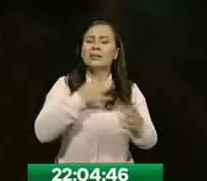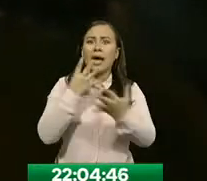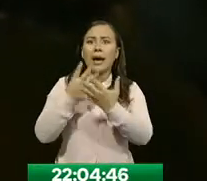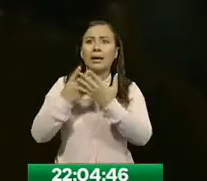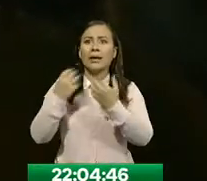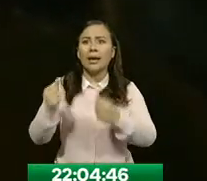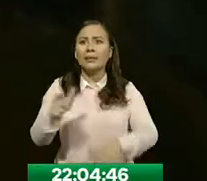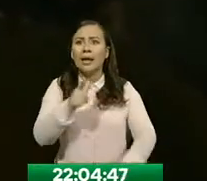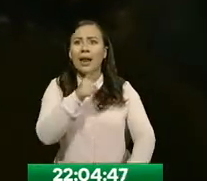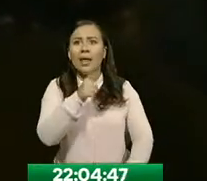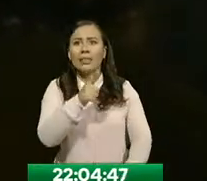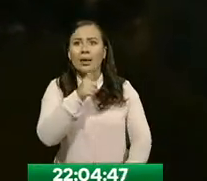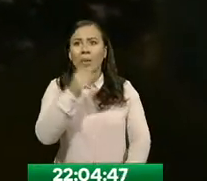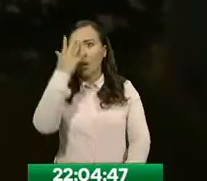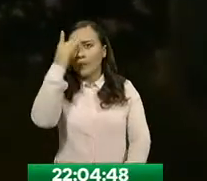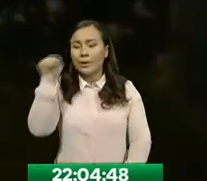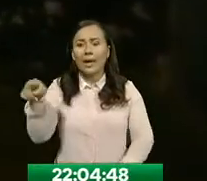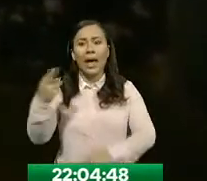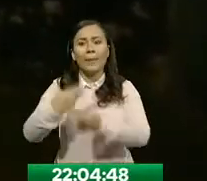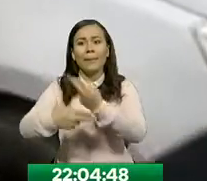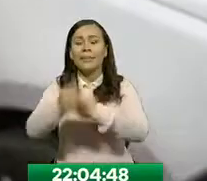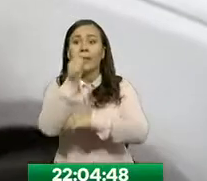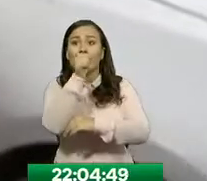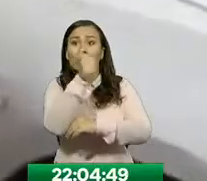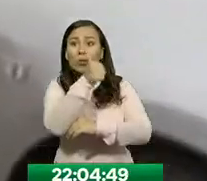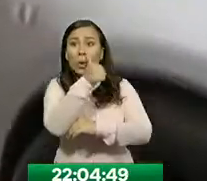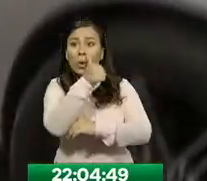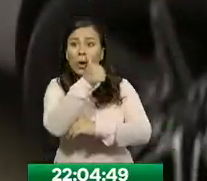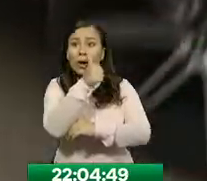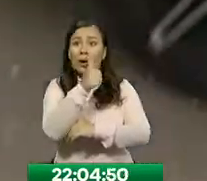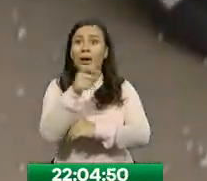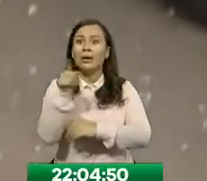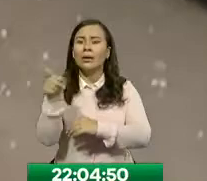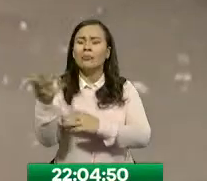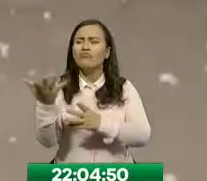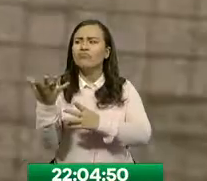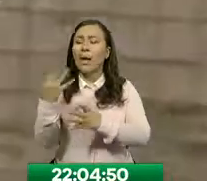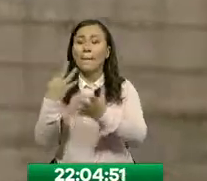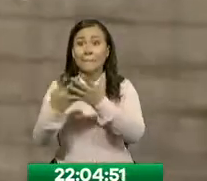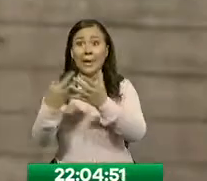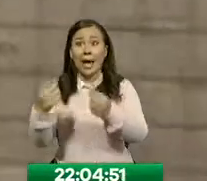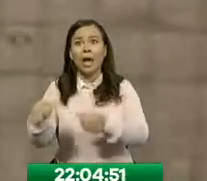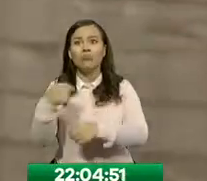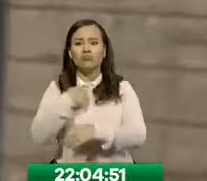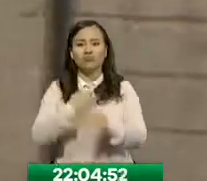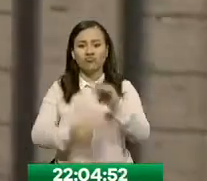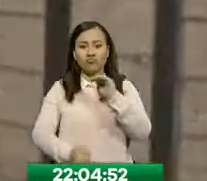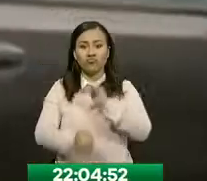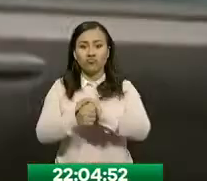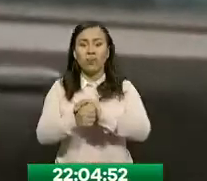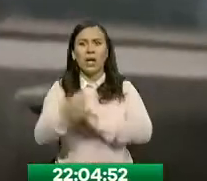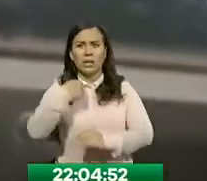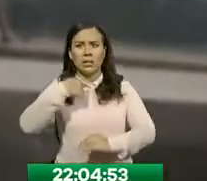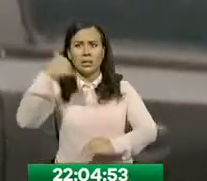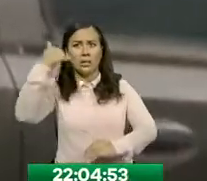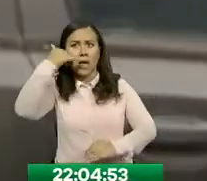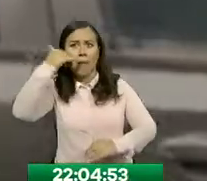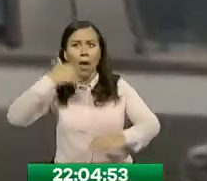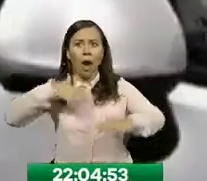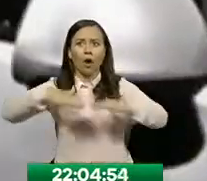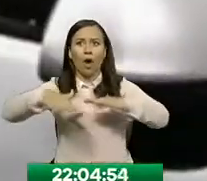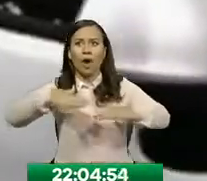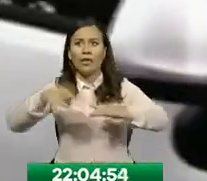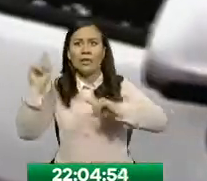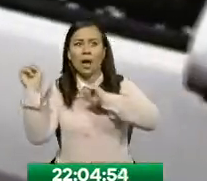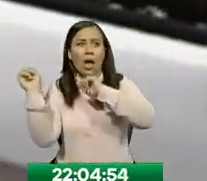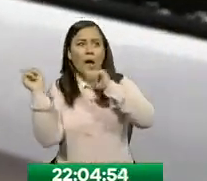de La Tacunga por un caso de tráfico de drogas, quien supuestamente desde prisión habría mentalizado el atentado con granada a la